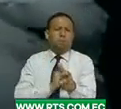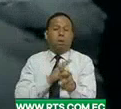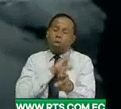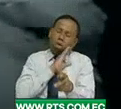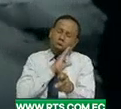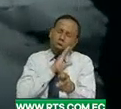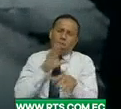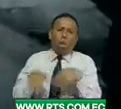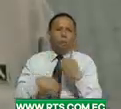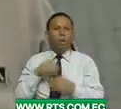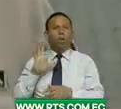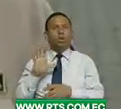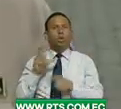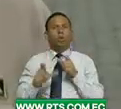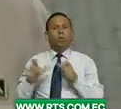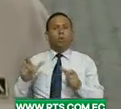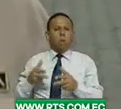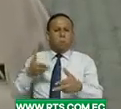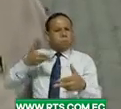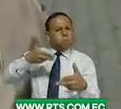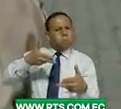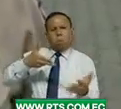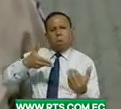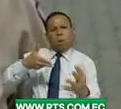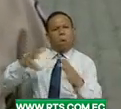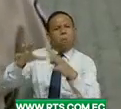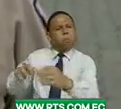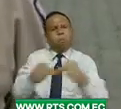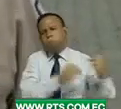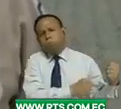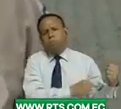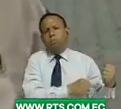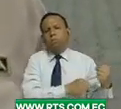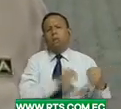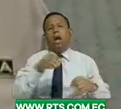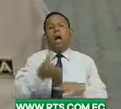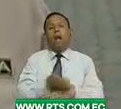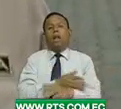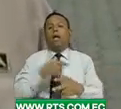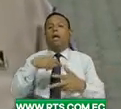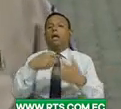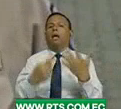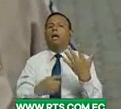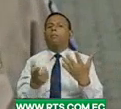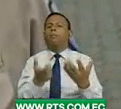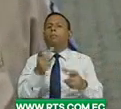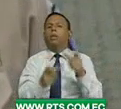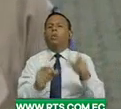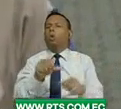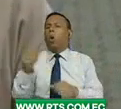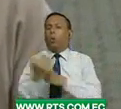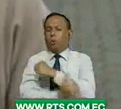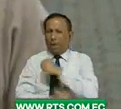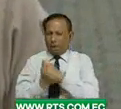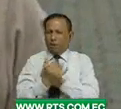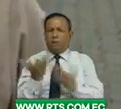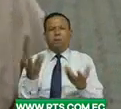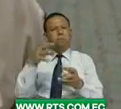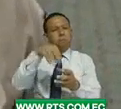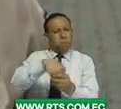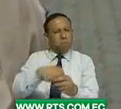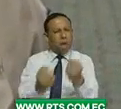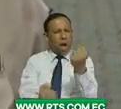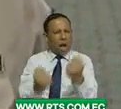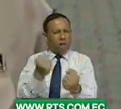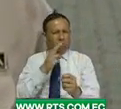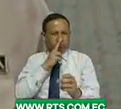su voluntad. En horas de la madrugada, unos ciudadanos de nacionalidad de extranjera se habían encontrado descansando en una